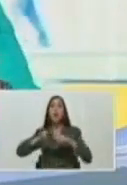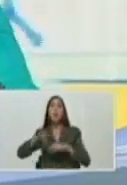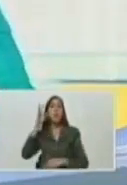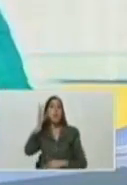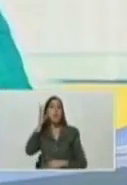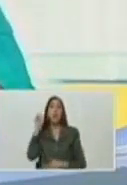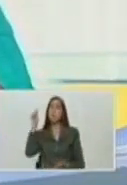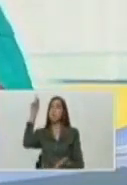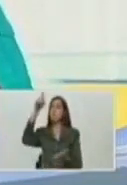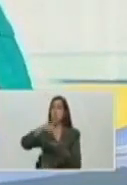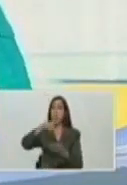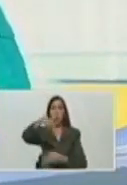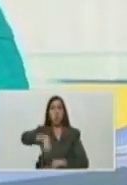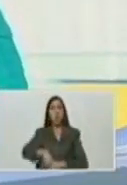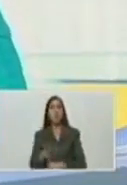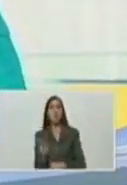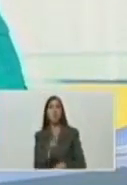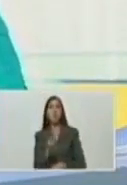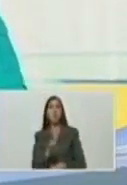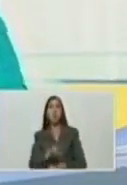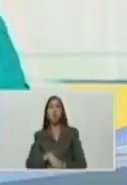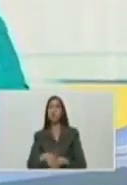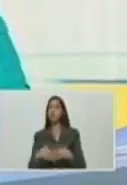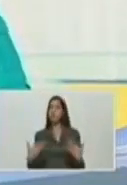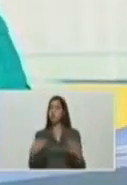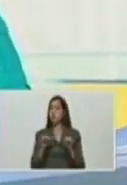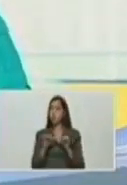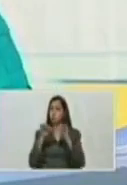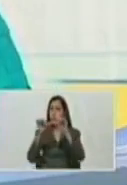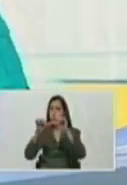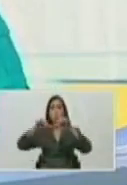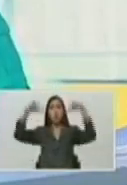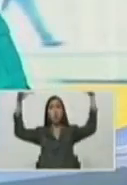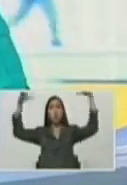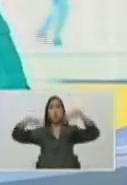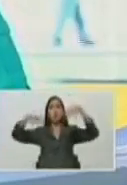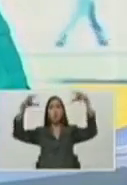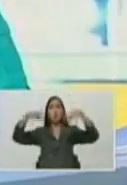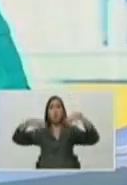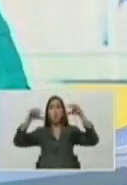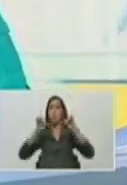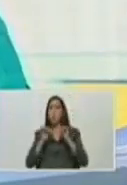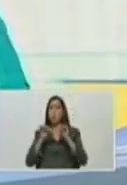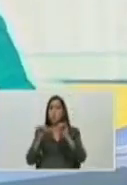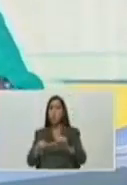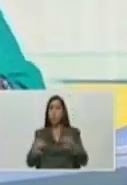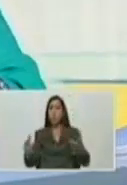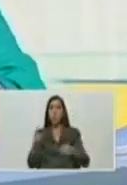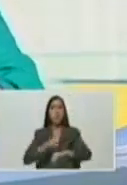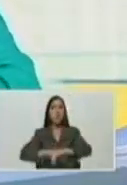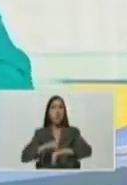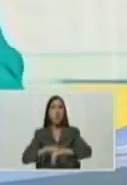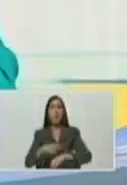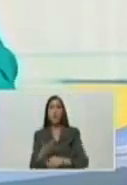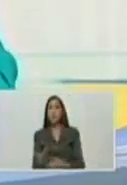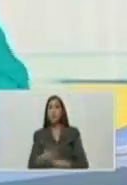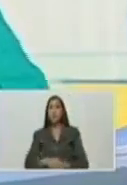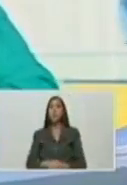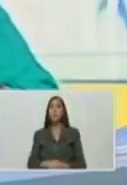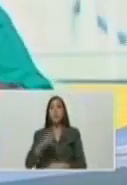niña. Y con la niña se va a mantener la lluvia en este periodo que debería ser el periodo de